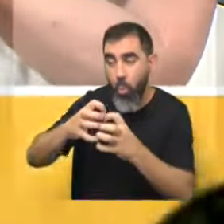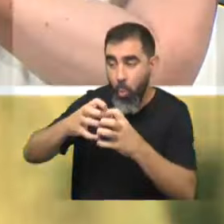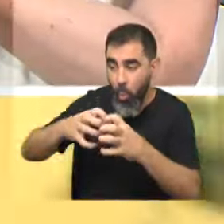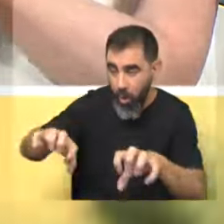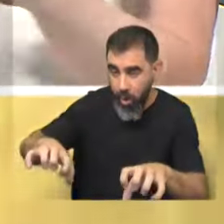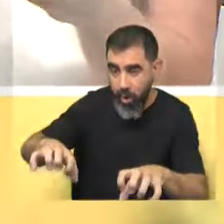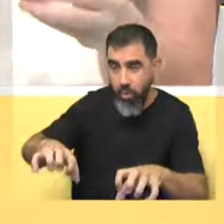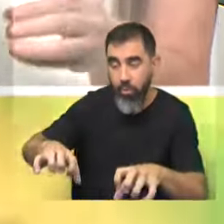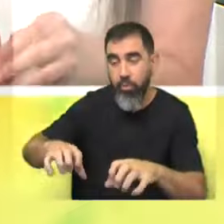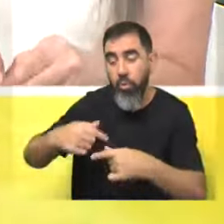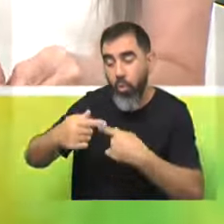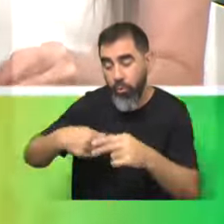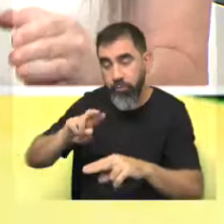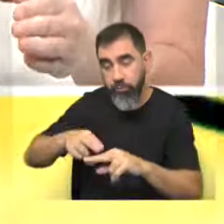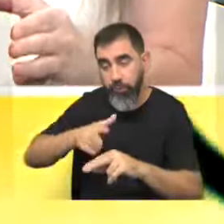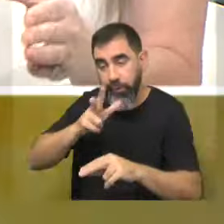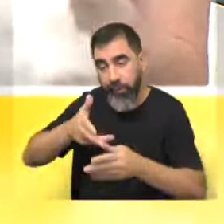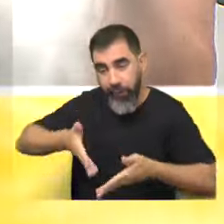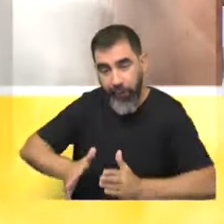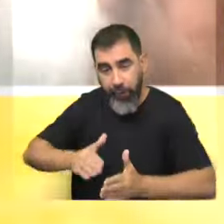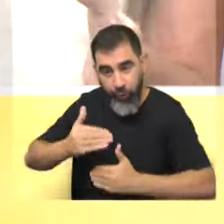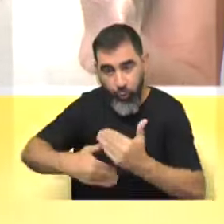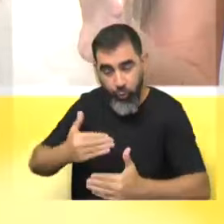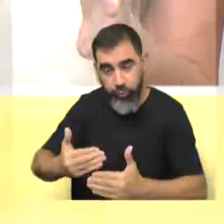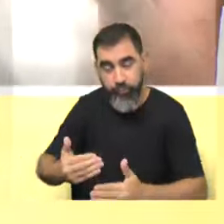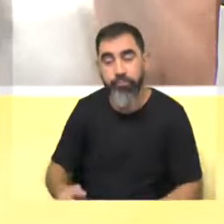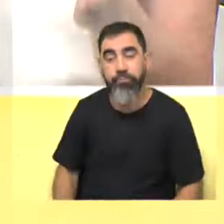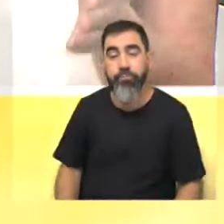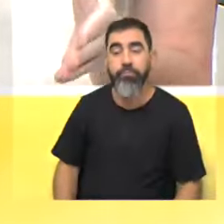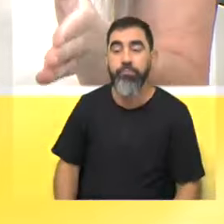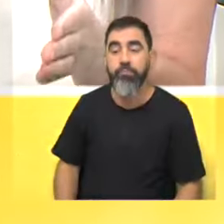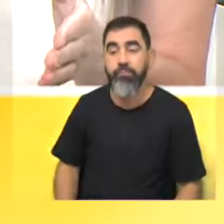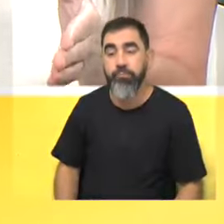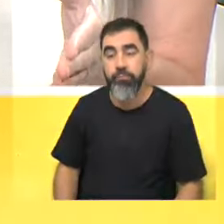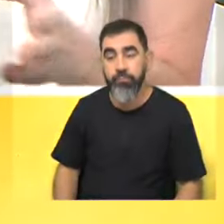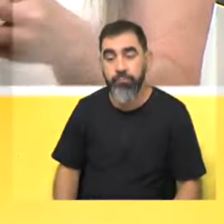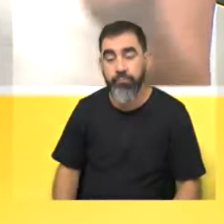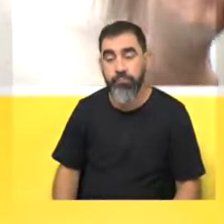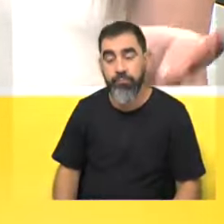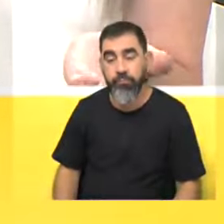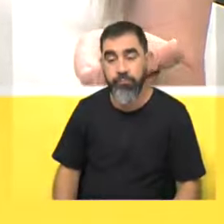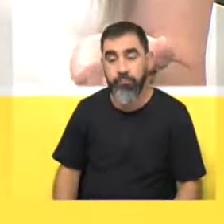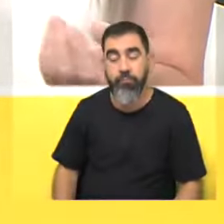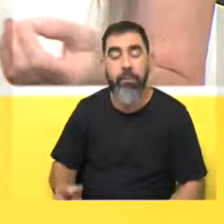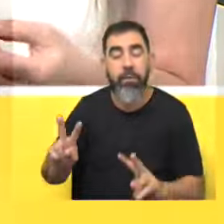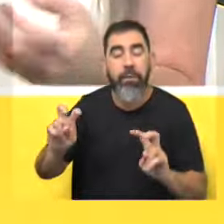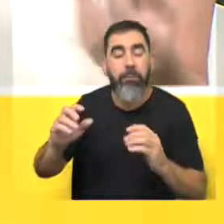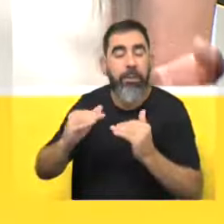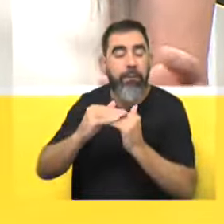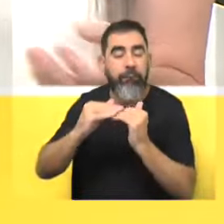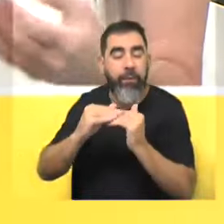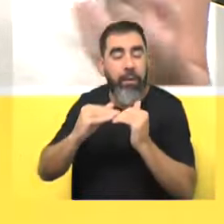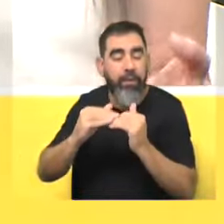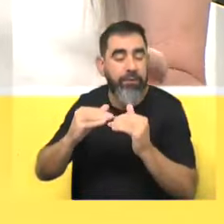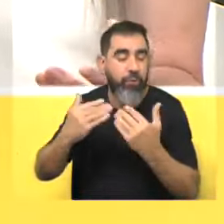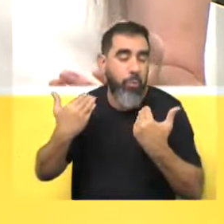a ponerse las ninfas y demás. Entonces, primero tenemos que partir de una biología básica de